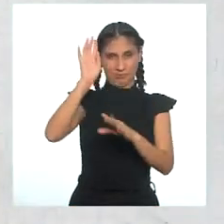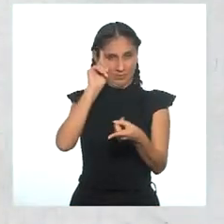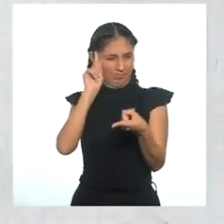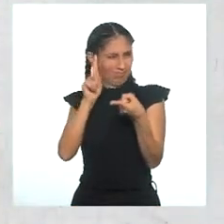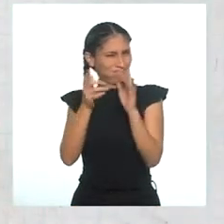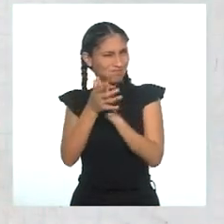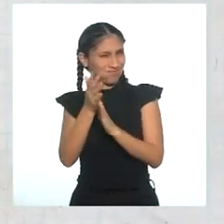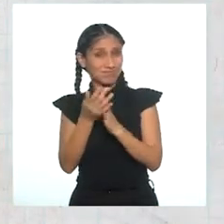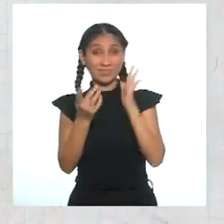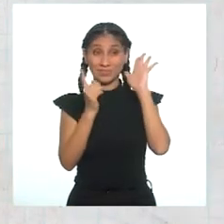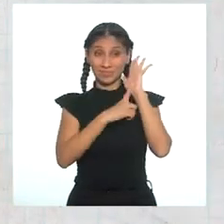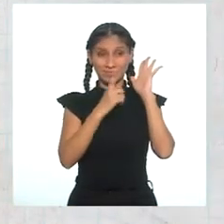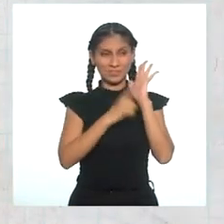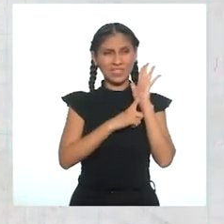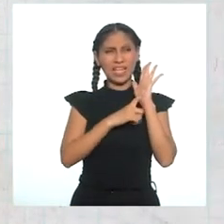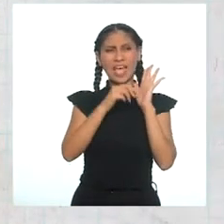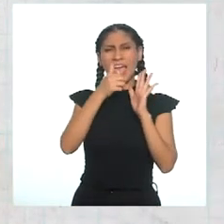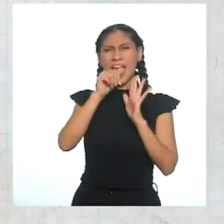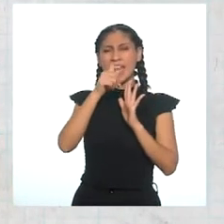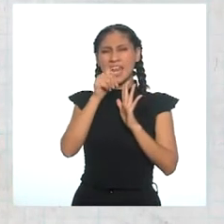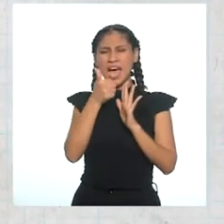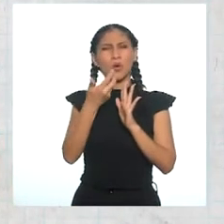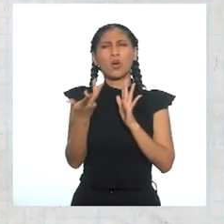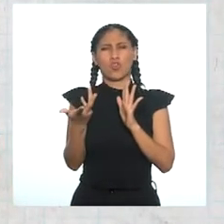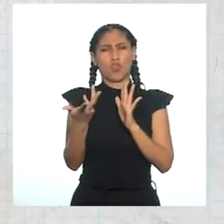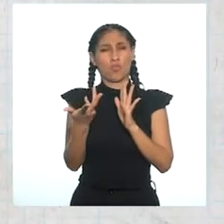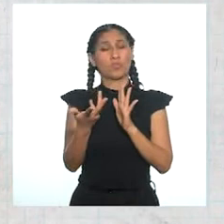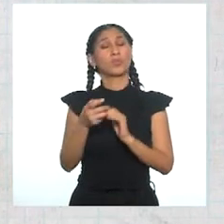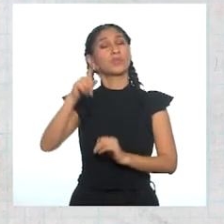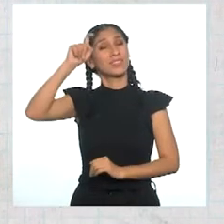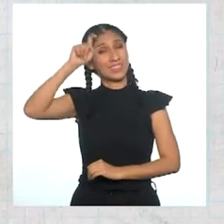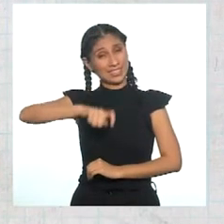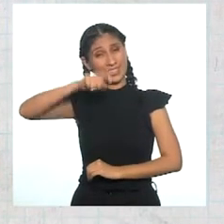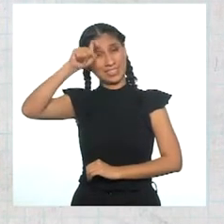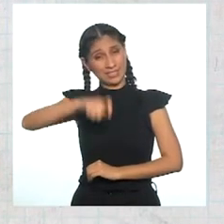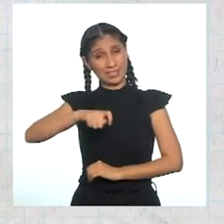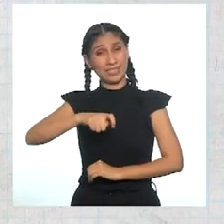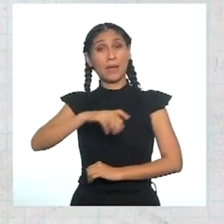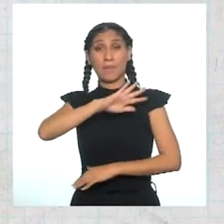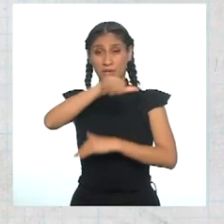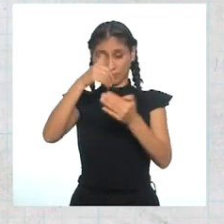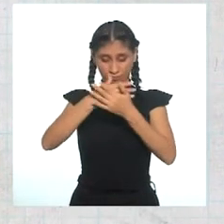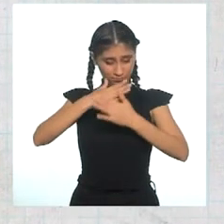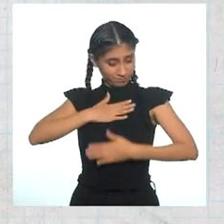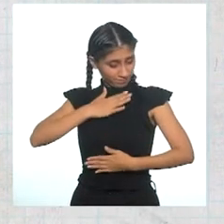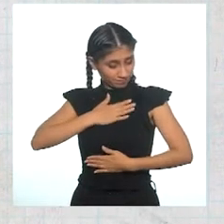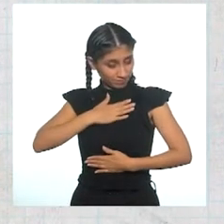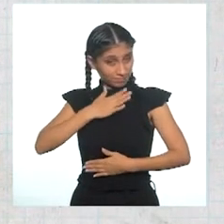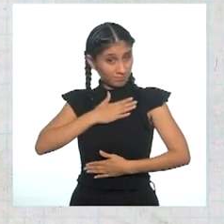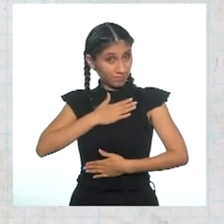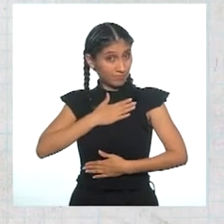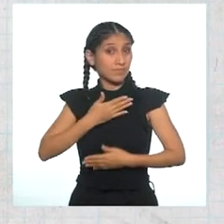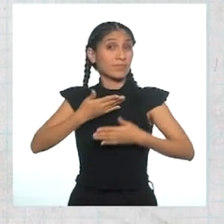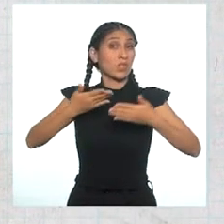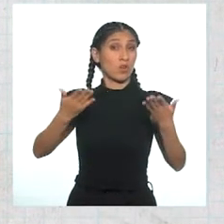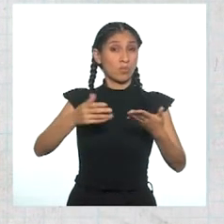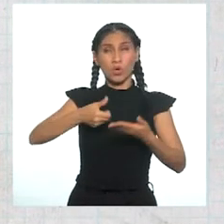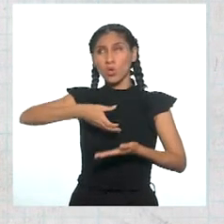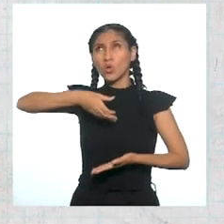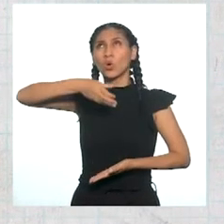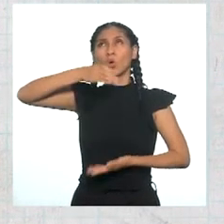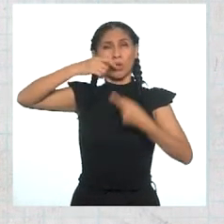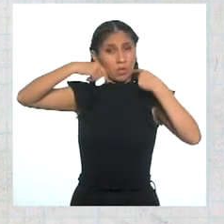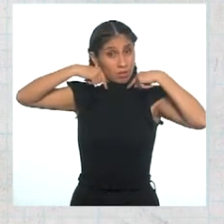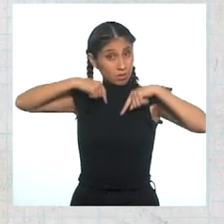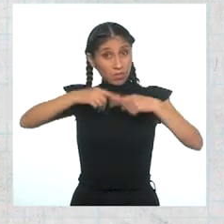retadora. El agua es indispensable para el buen funcionamiento de nuestro organismo. Y dado que no se